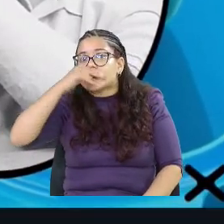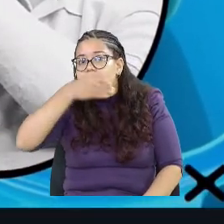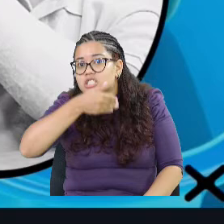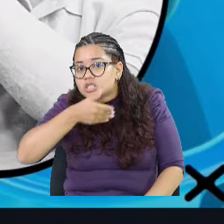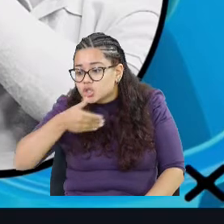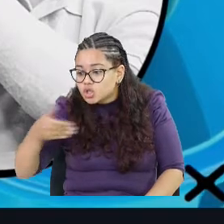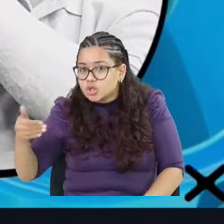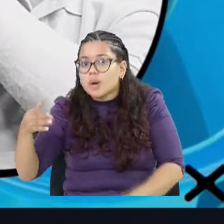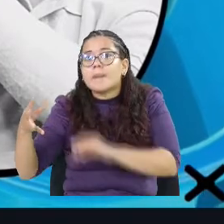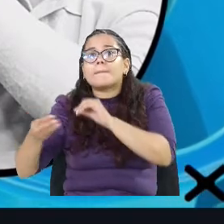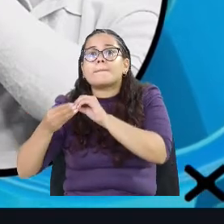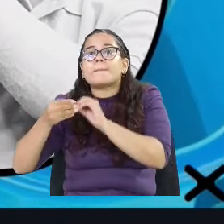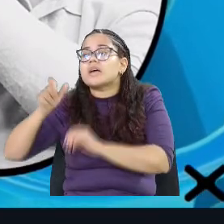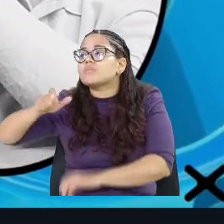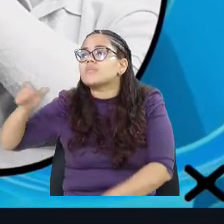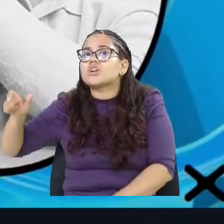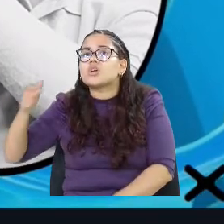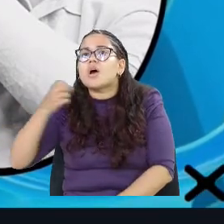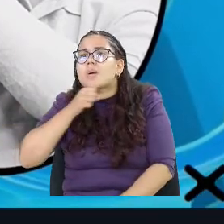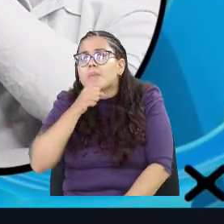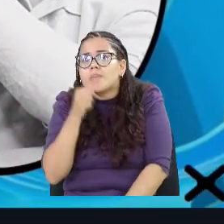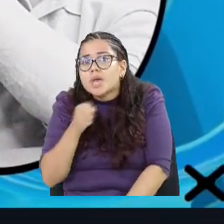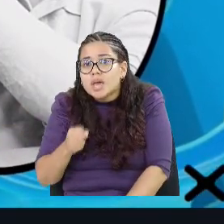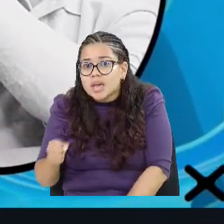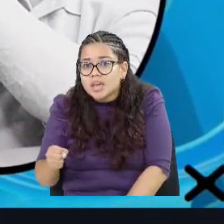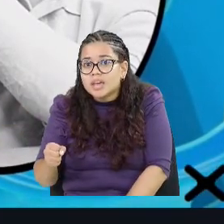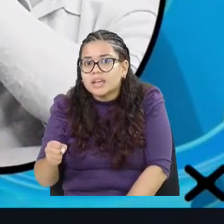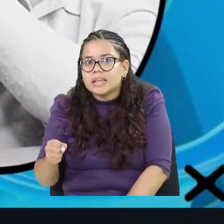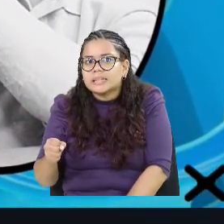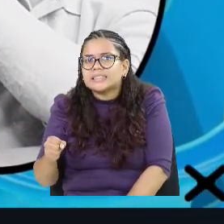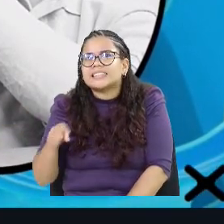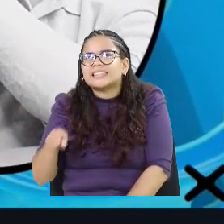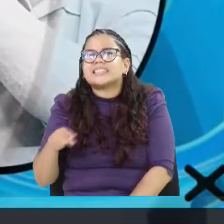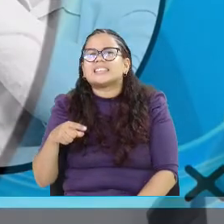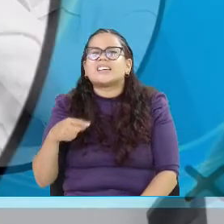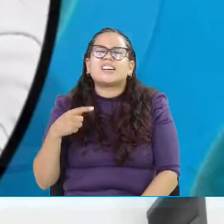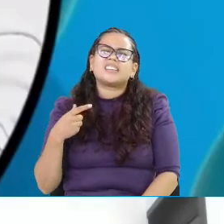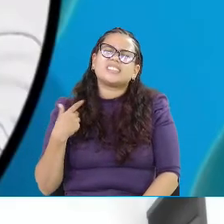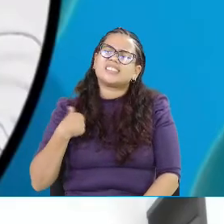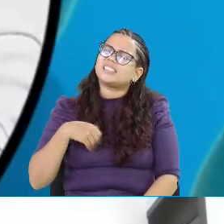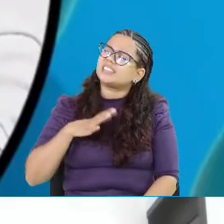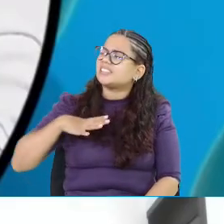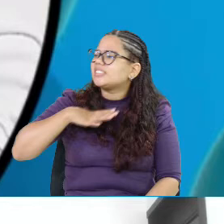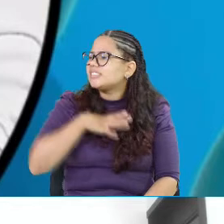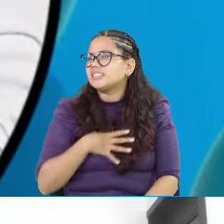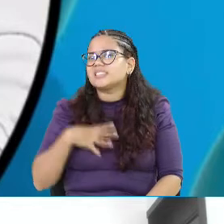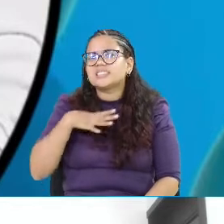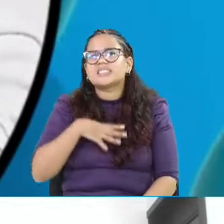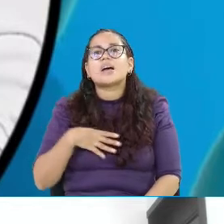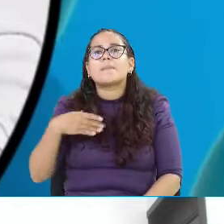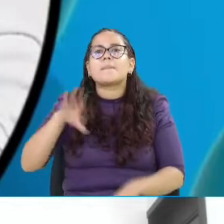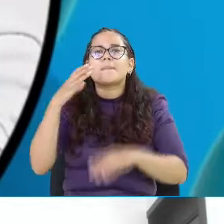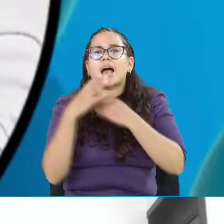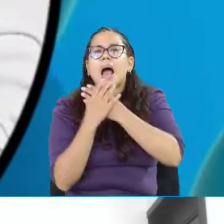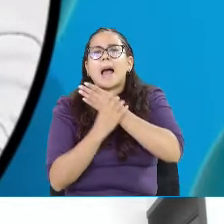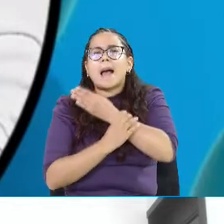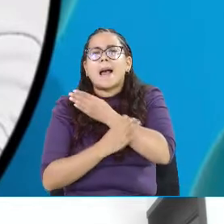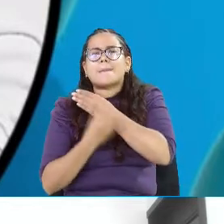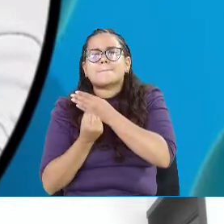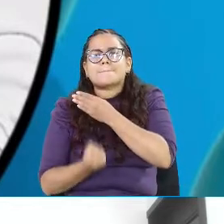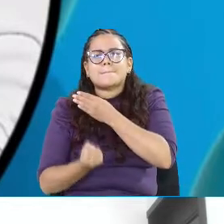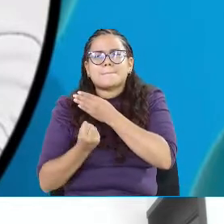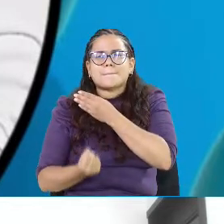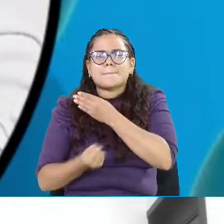mayor, tener un yeso a ese tiempo puede ser una gran molestia física, y en especial por el peso. De